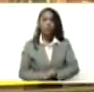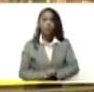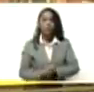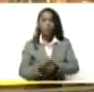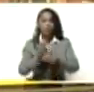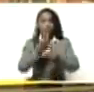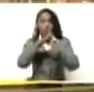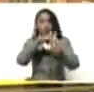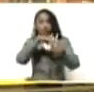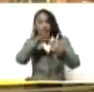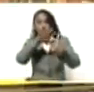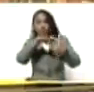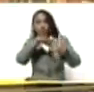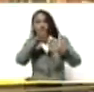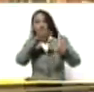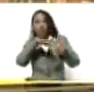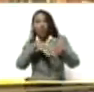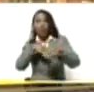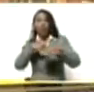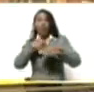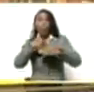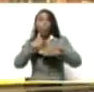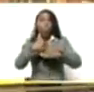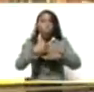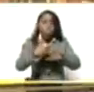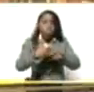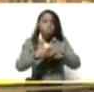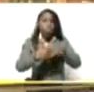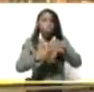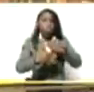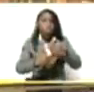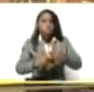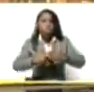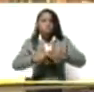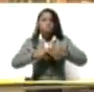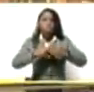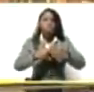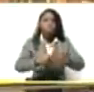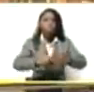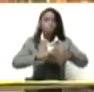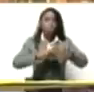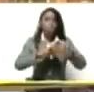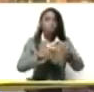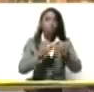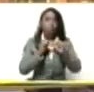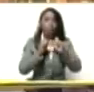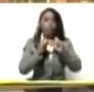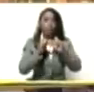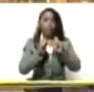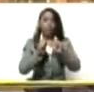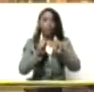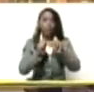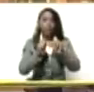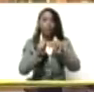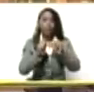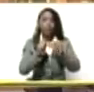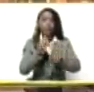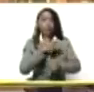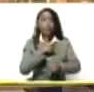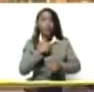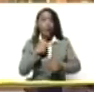pueblo vaya a atender las necesidades más apremiantes del pueblo ahora les toca a ustedes ahora le toca a